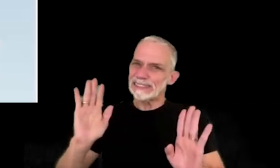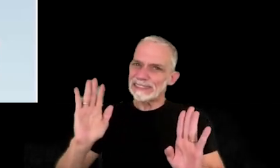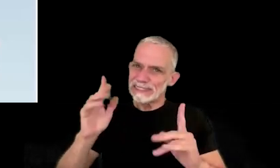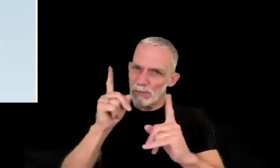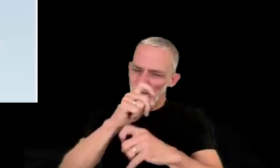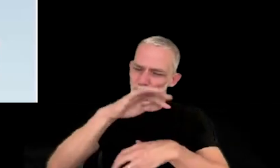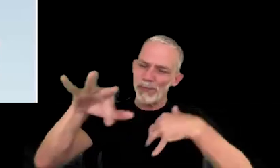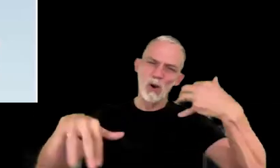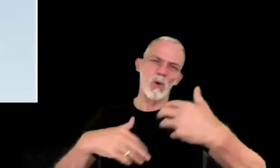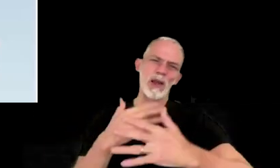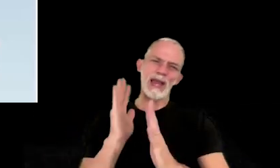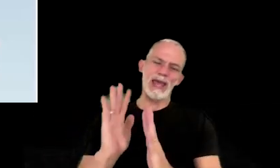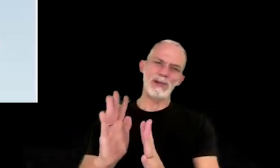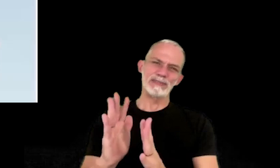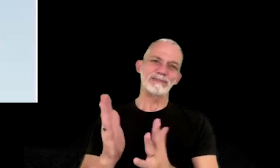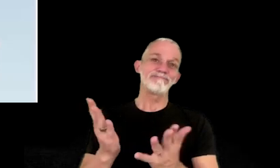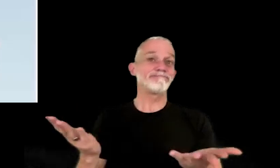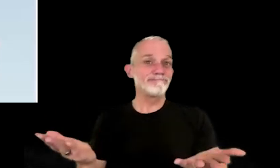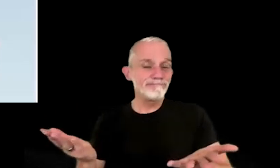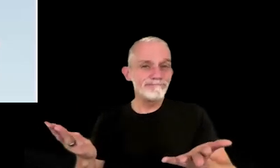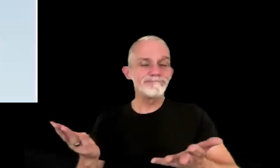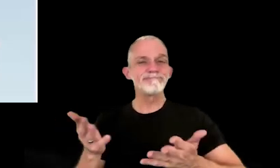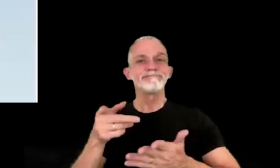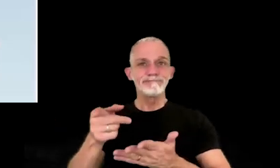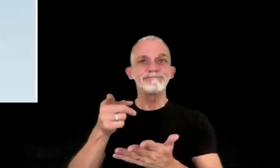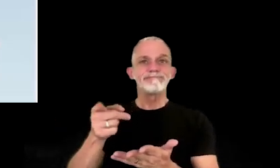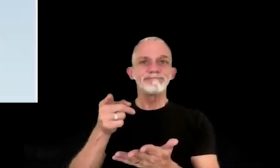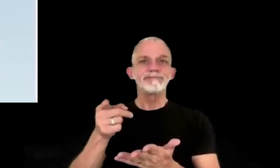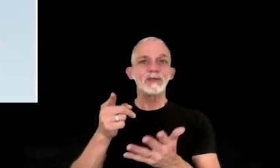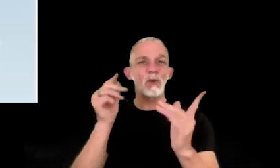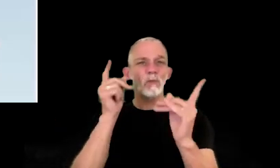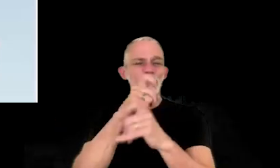traer problemas de carácter